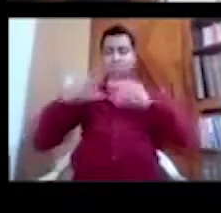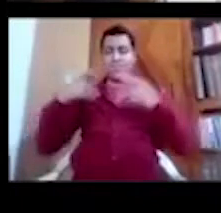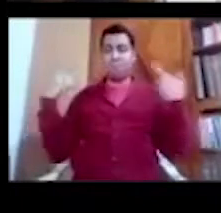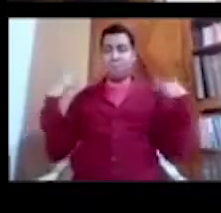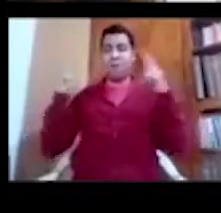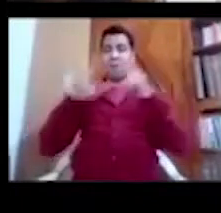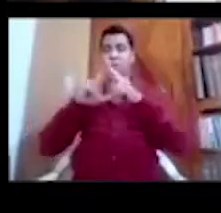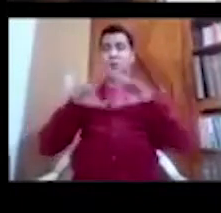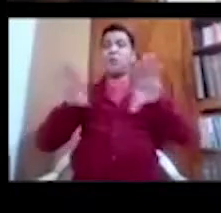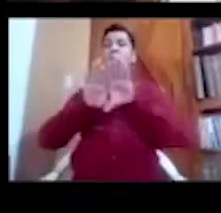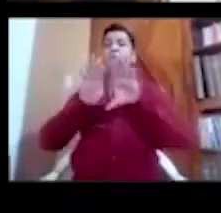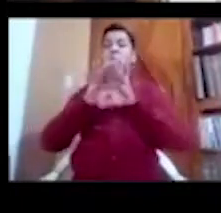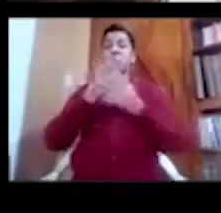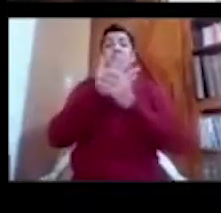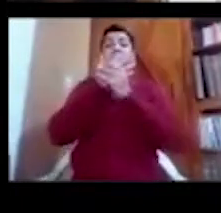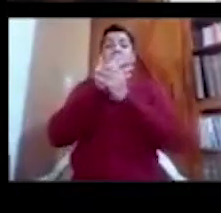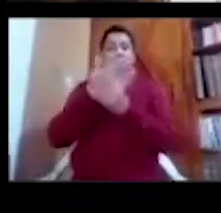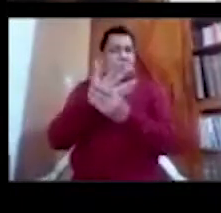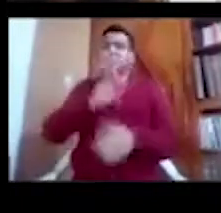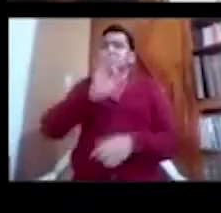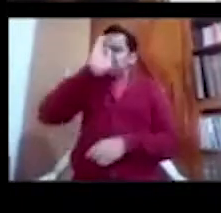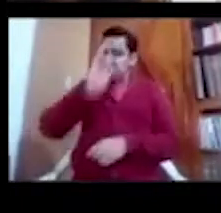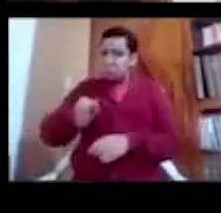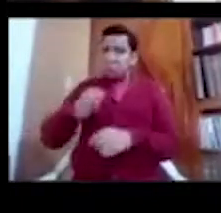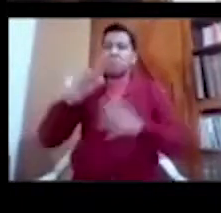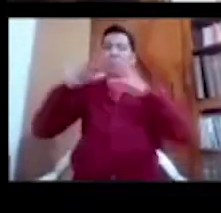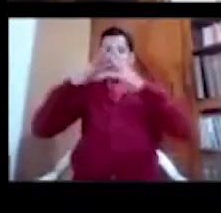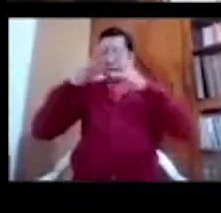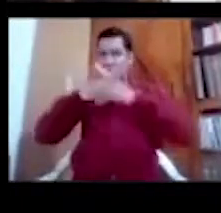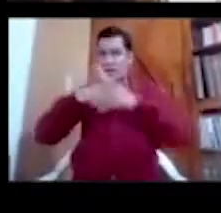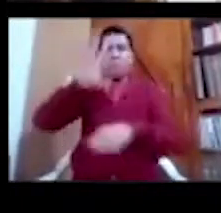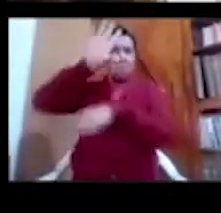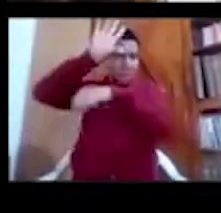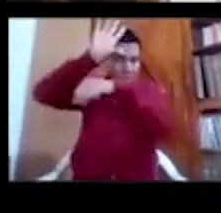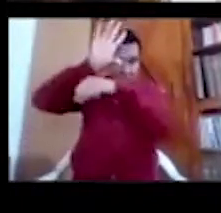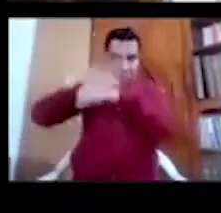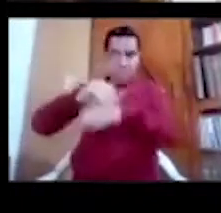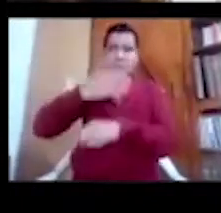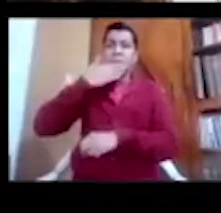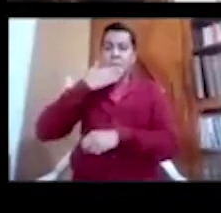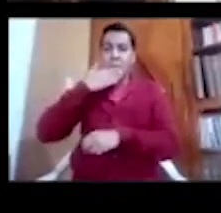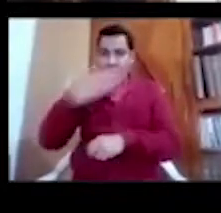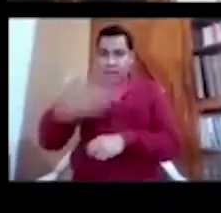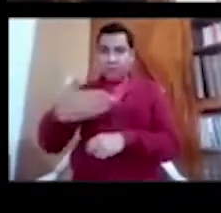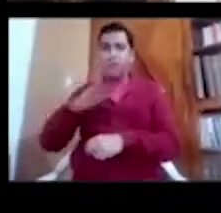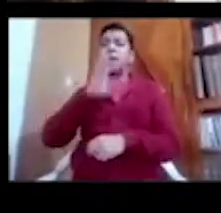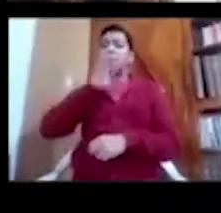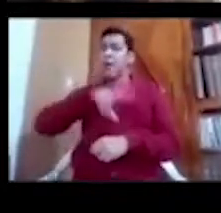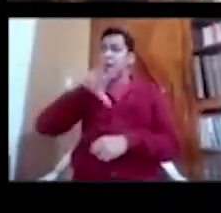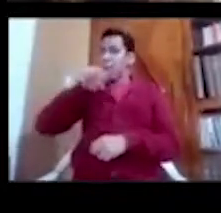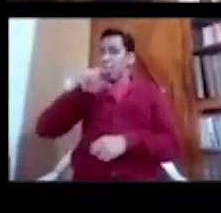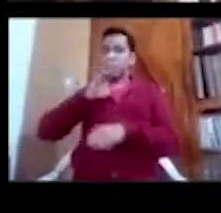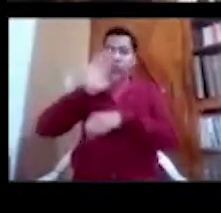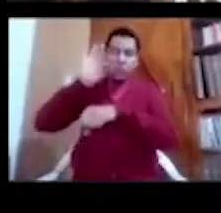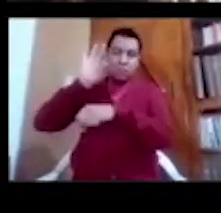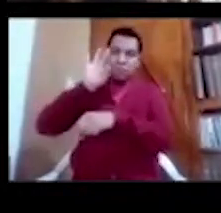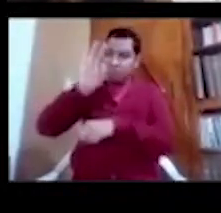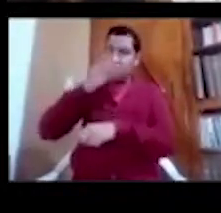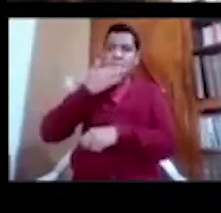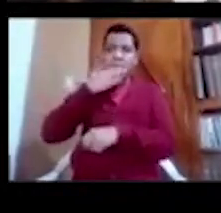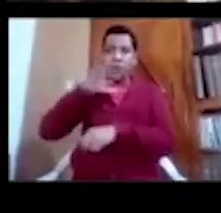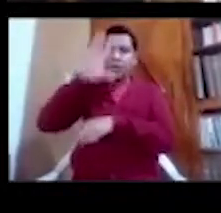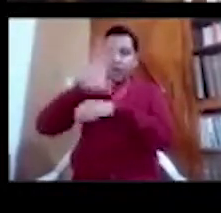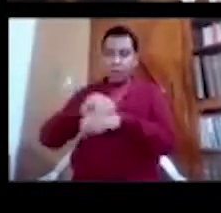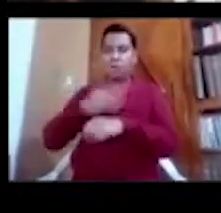que está justificando, legitimando la guerra. No se vive como una imposición, no se vive como algo ajeno a la